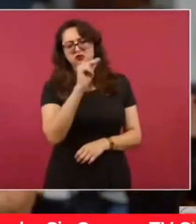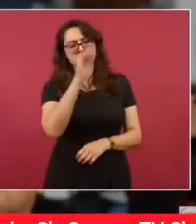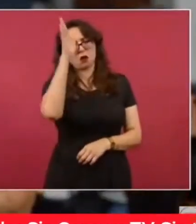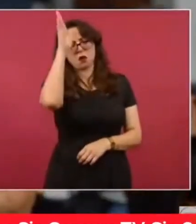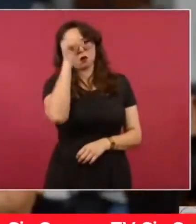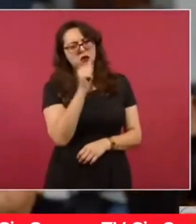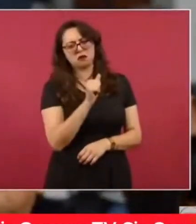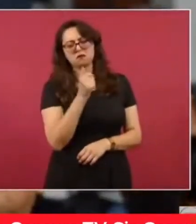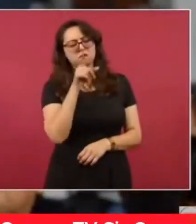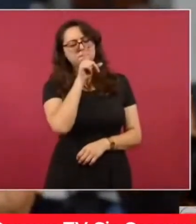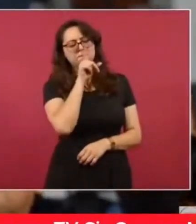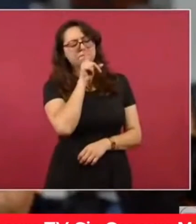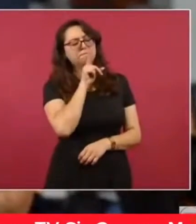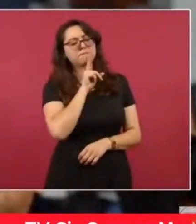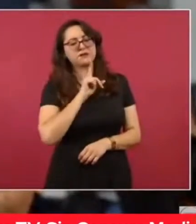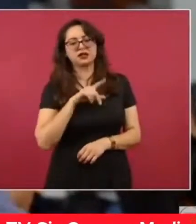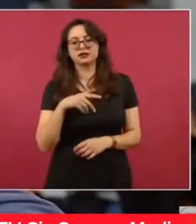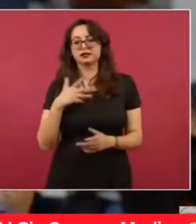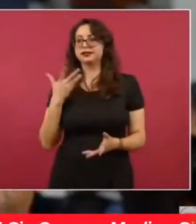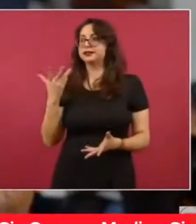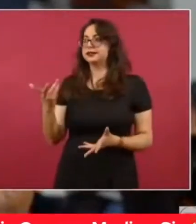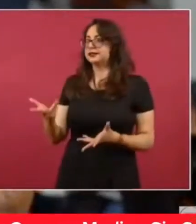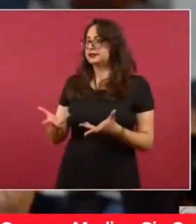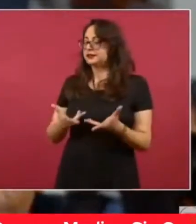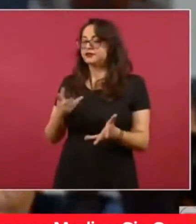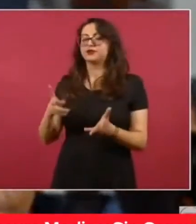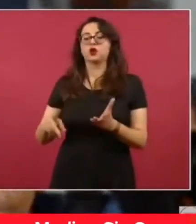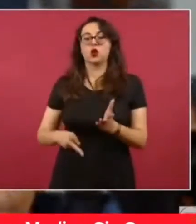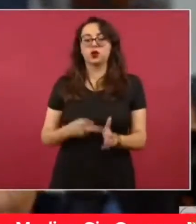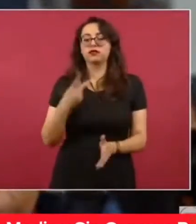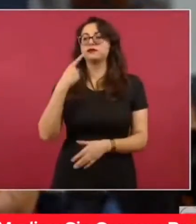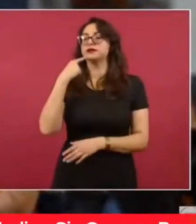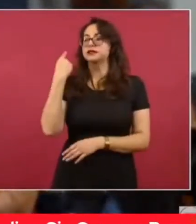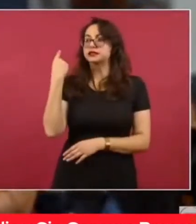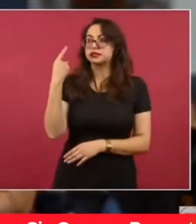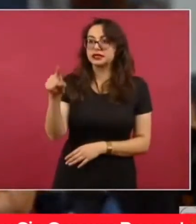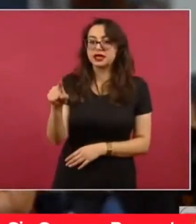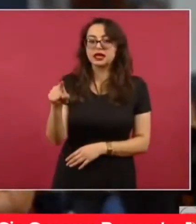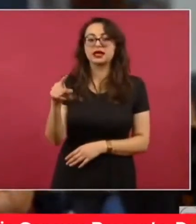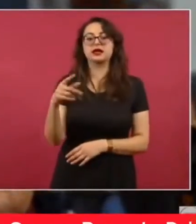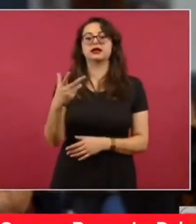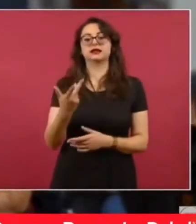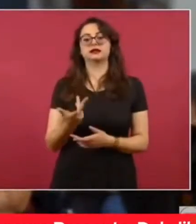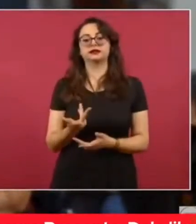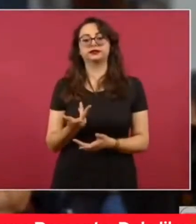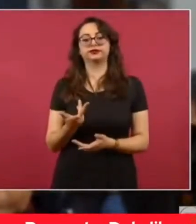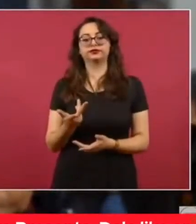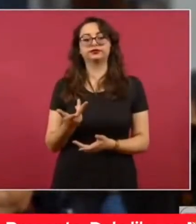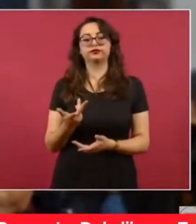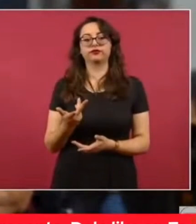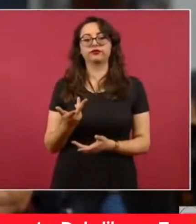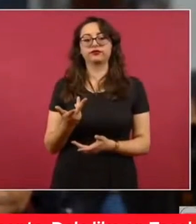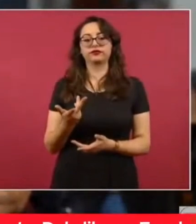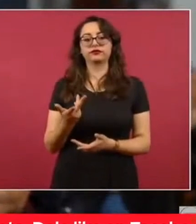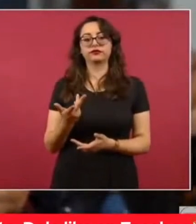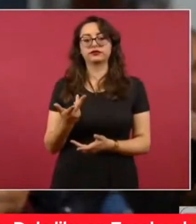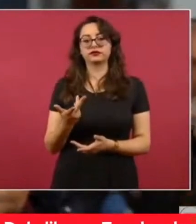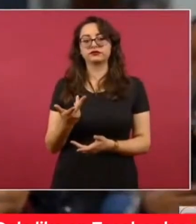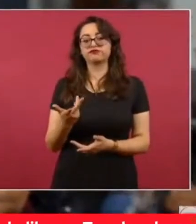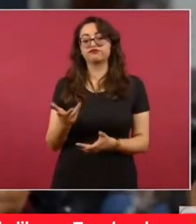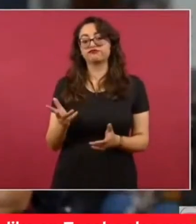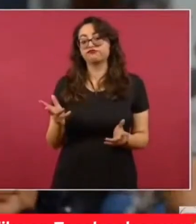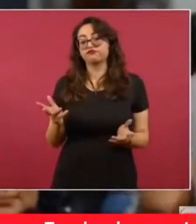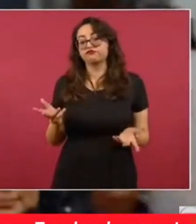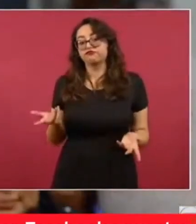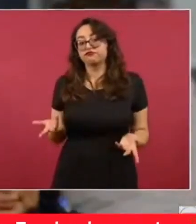de queja a estos pobladores para luego que sea admitida ya en el recurso de queja esta denuncia y